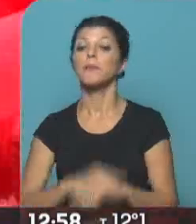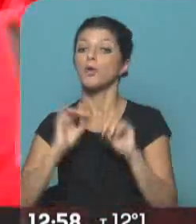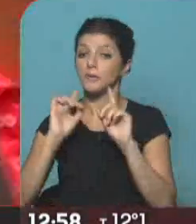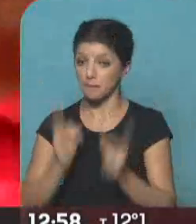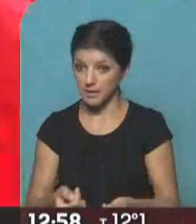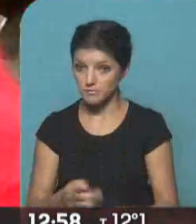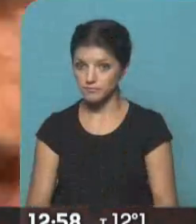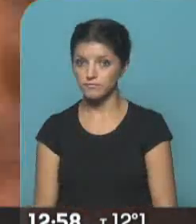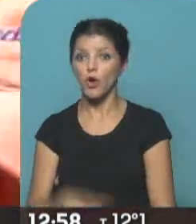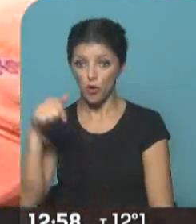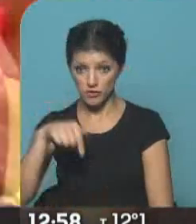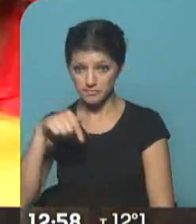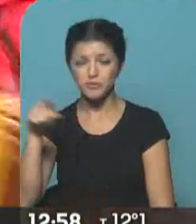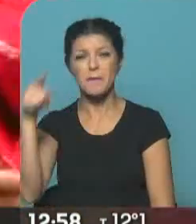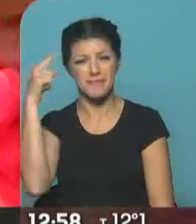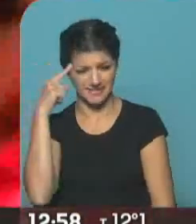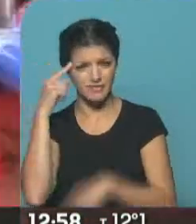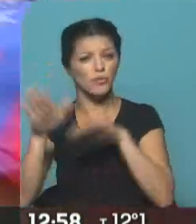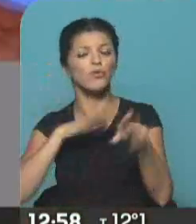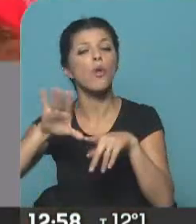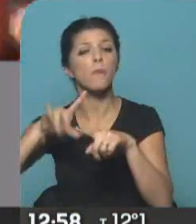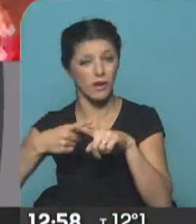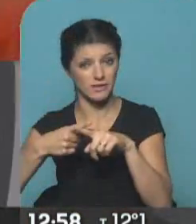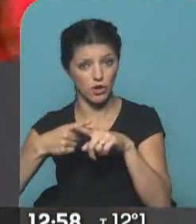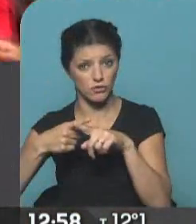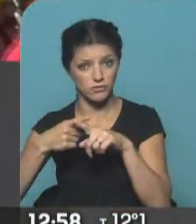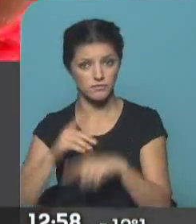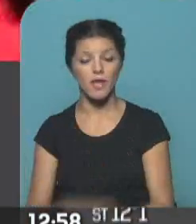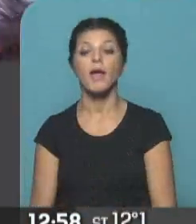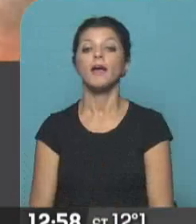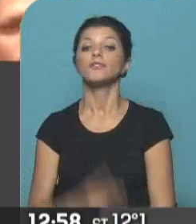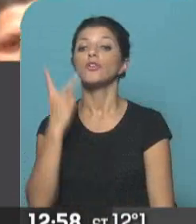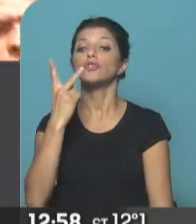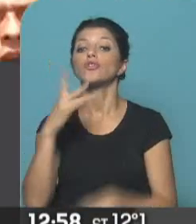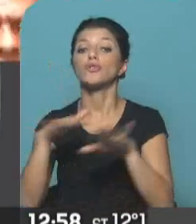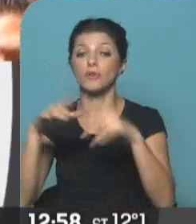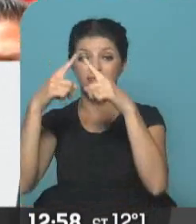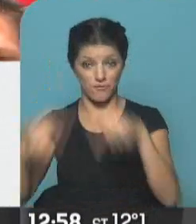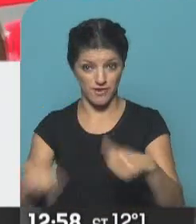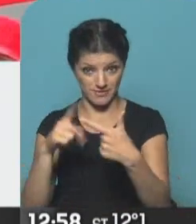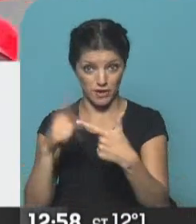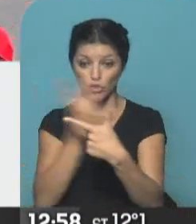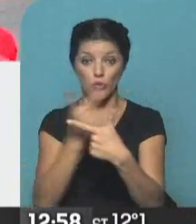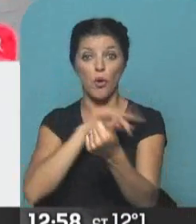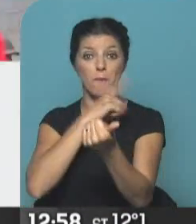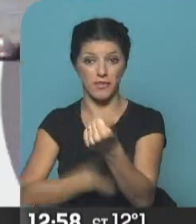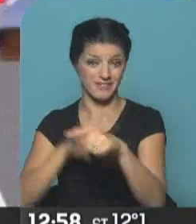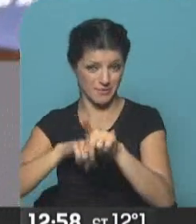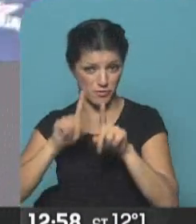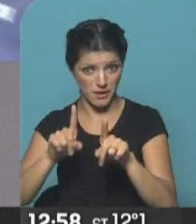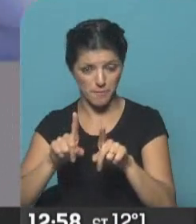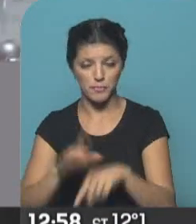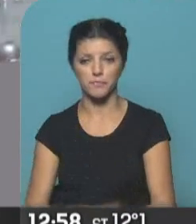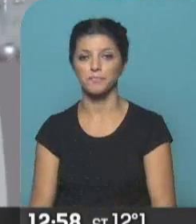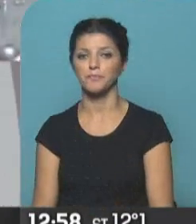convocando, y mirá la situación que viven los diplomáticos en Venezuela, a 2 situaciones muy distintas con 2 poderes casi paralelos. Yo creo